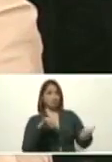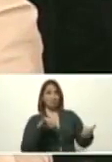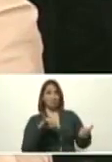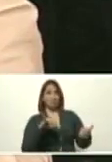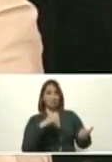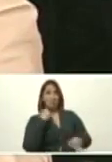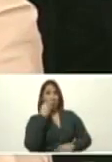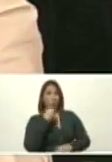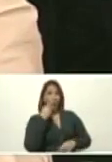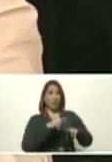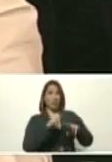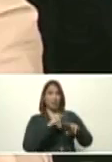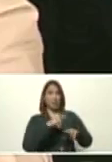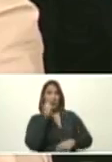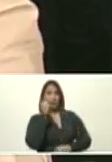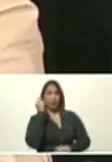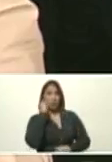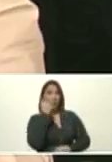jóvenes